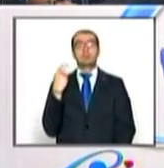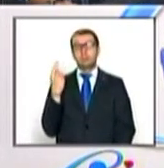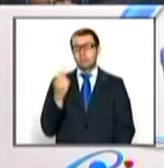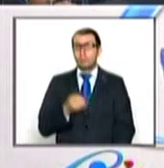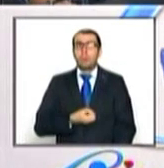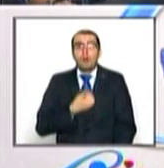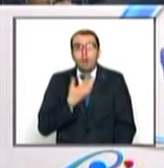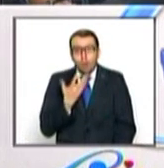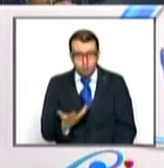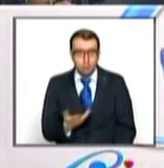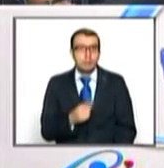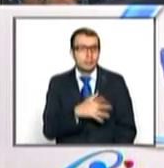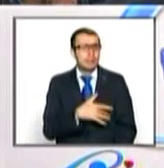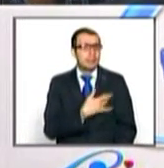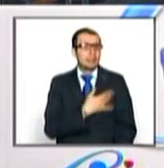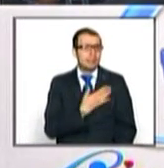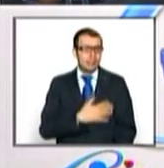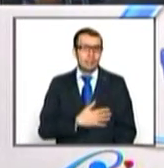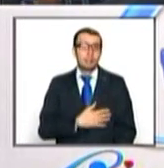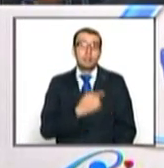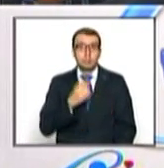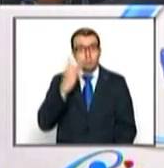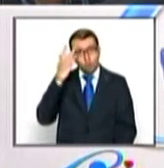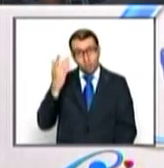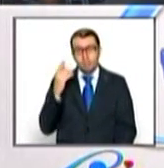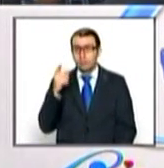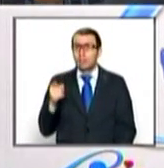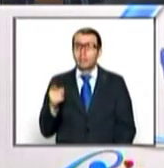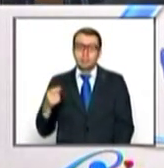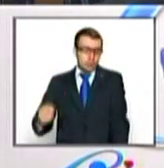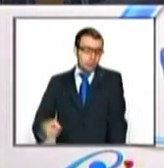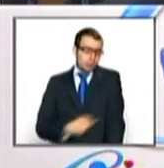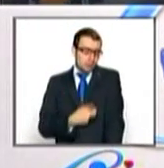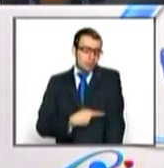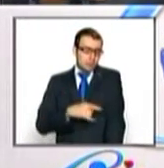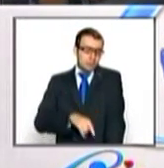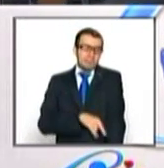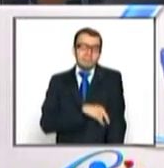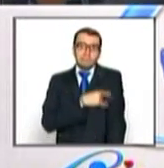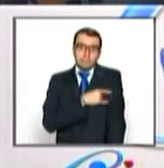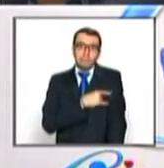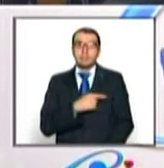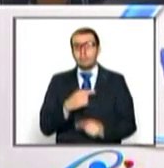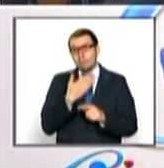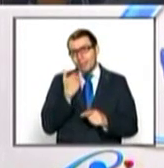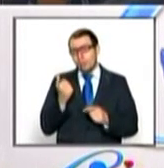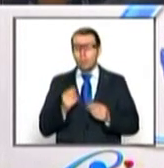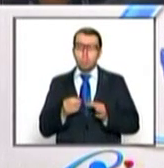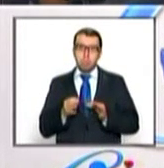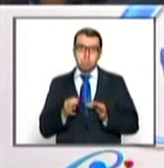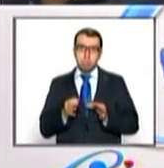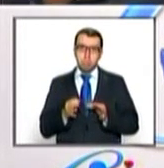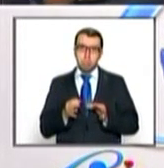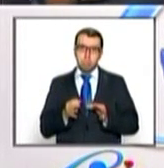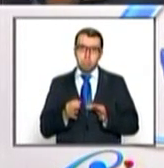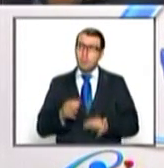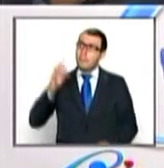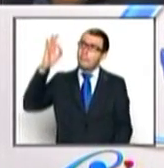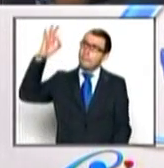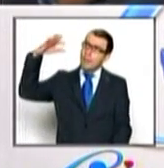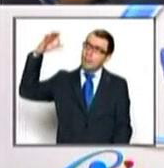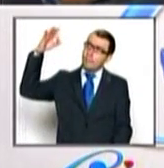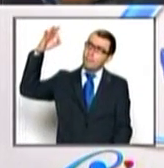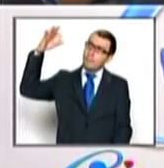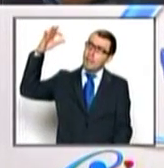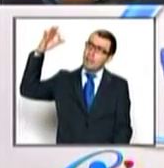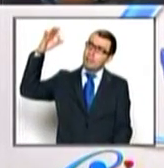está recibiendo medicamentos que están de tipo exógeno y que están entrando a su cuerpo y van a tener resultados o síntomas inmediatos. Por eso uno prefiere siempre